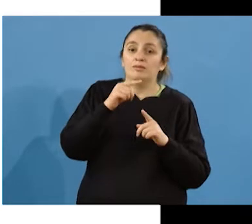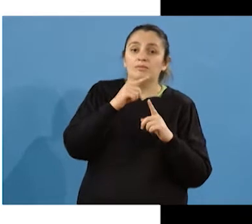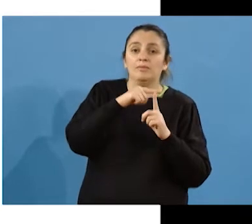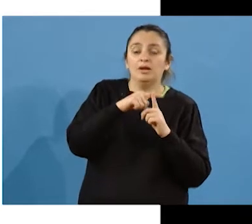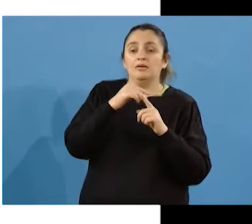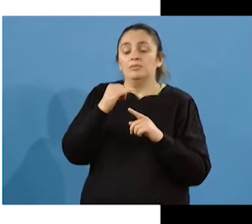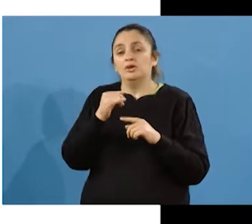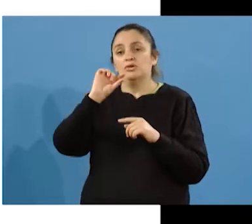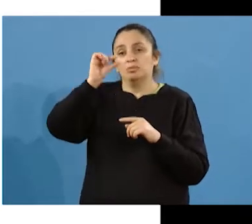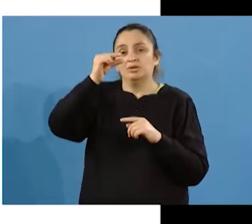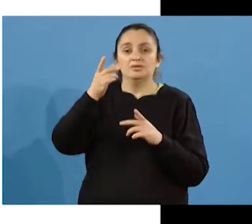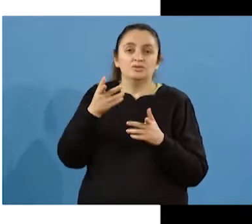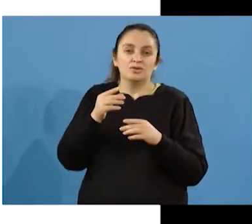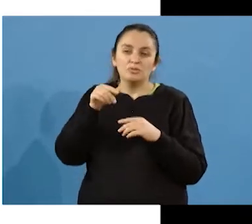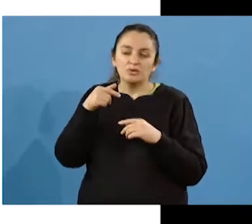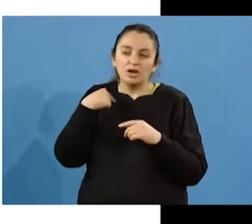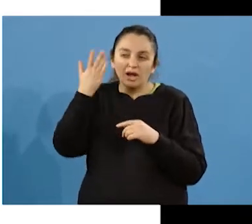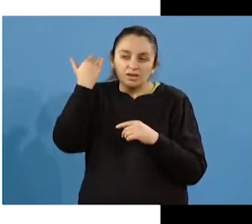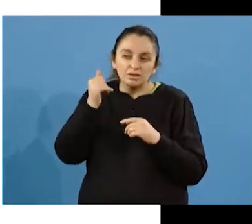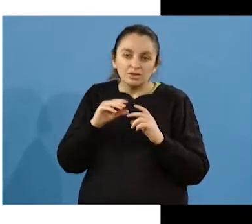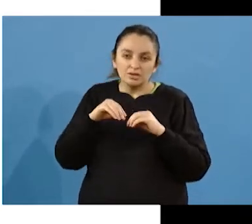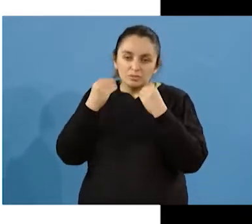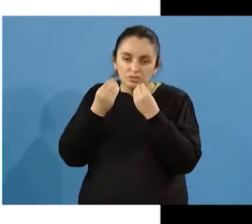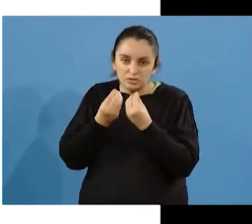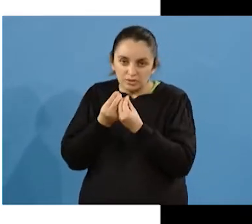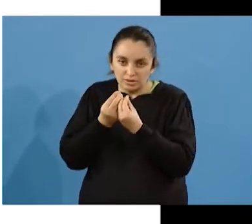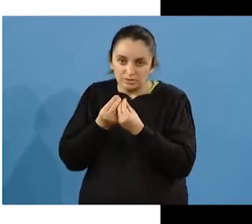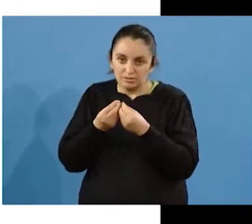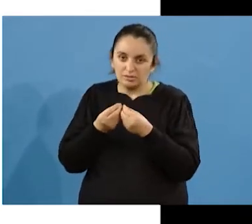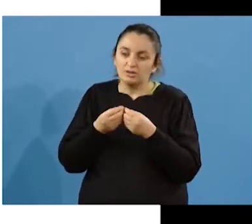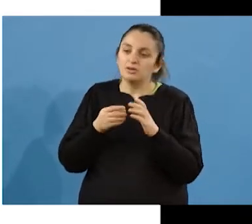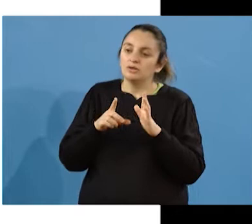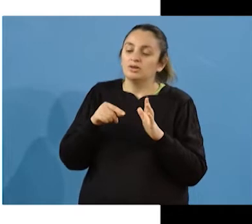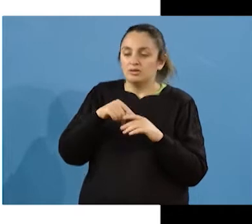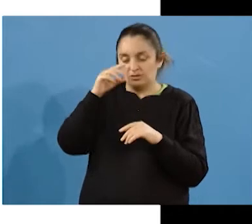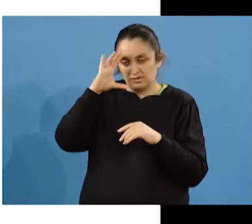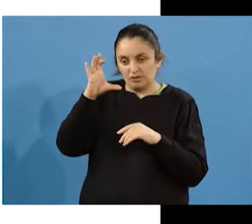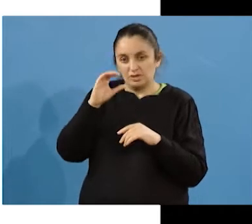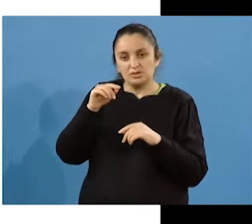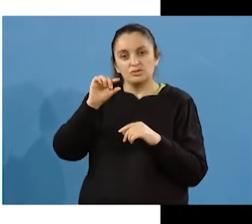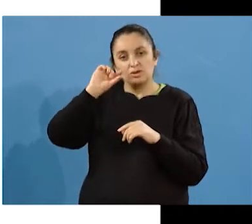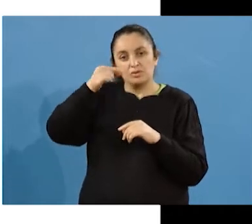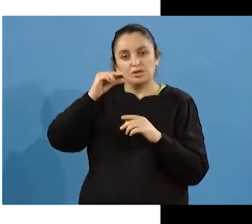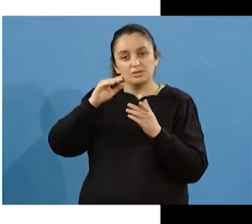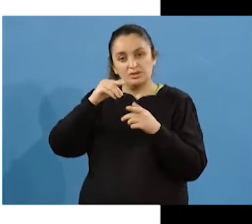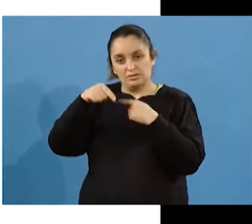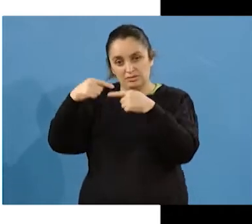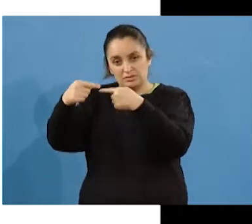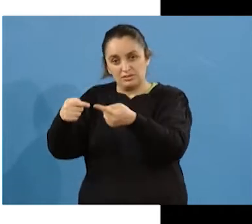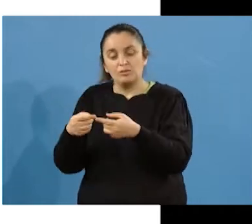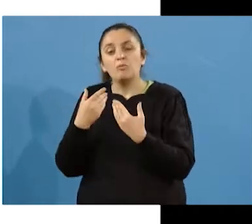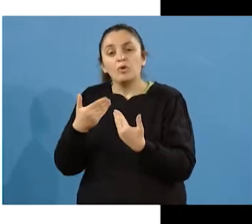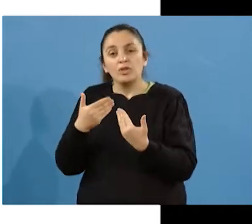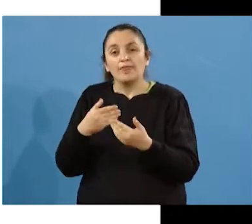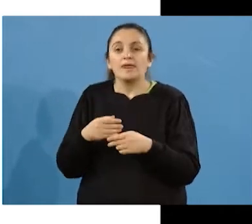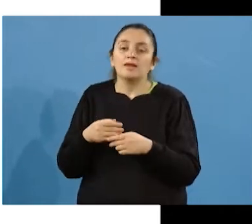que no hacía falta recordar esa regla si nosotros desarrollamos la potencia podríamos lograr encontrar